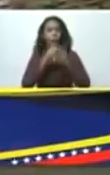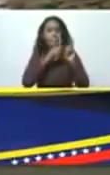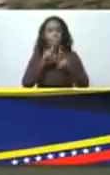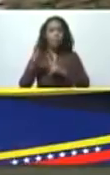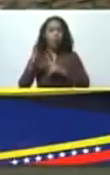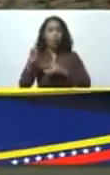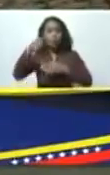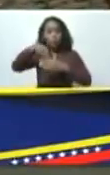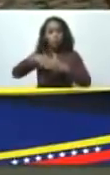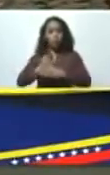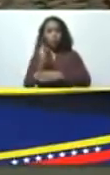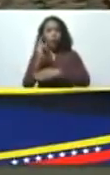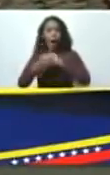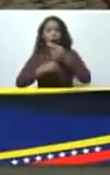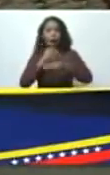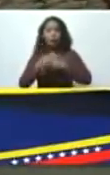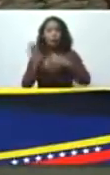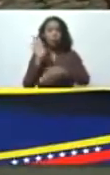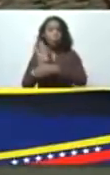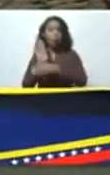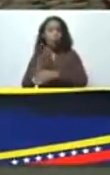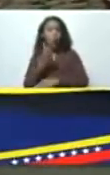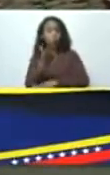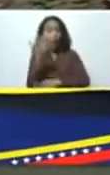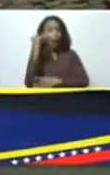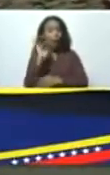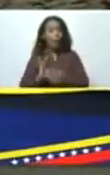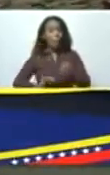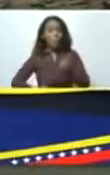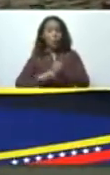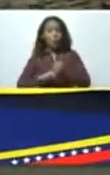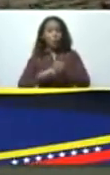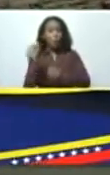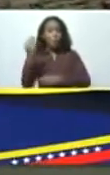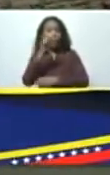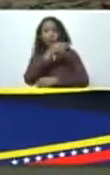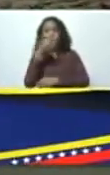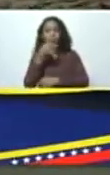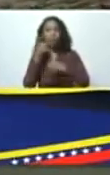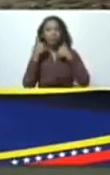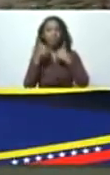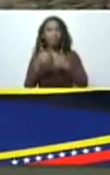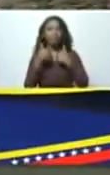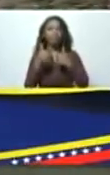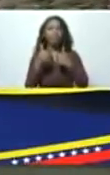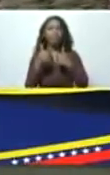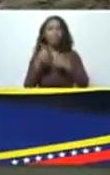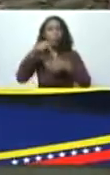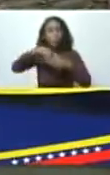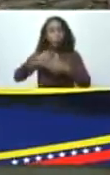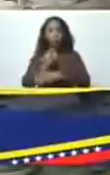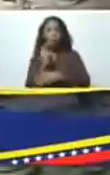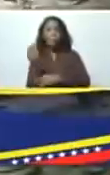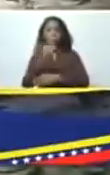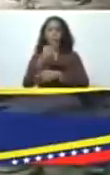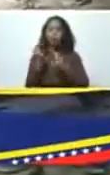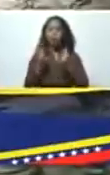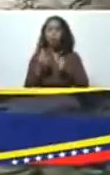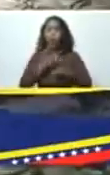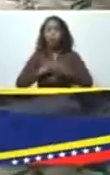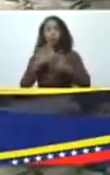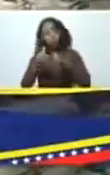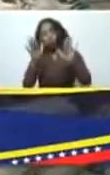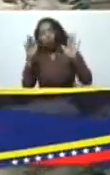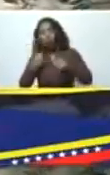siembra y asegurarle que ustedes cuentan con la semilla de más alta calidad, la semilla más económica, porque por